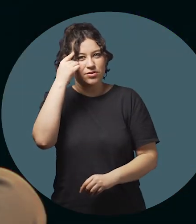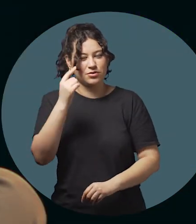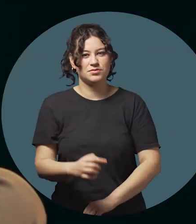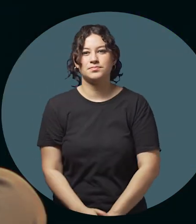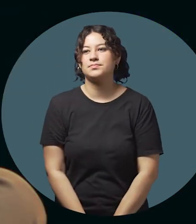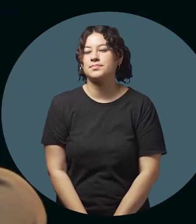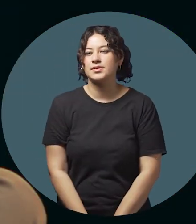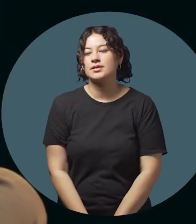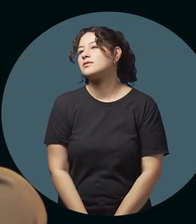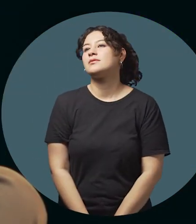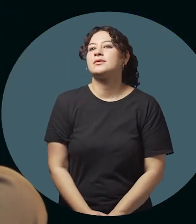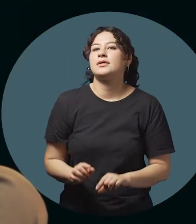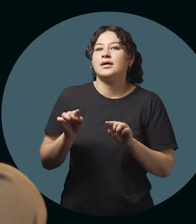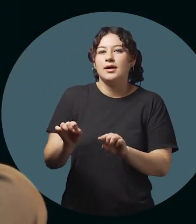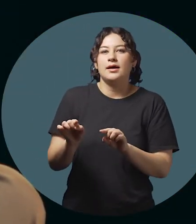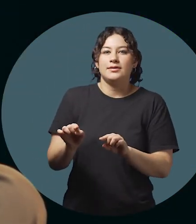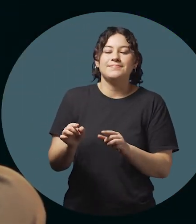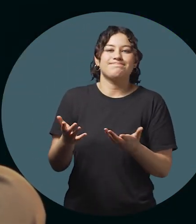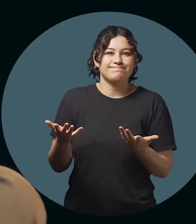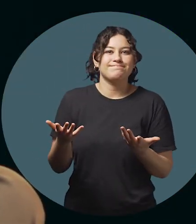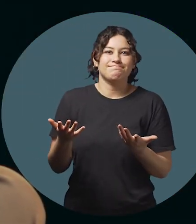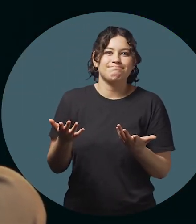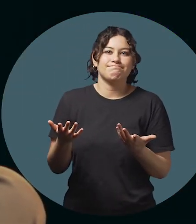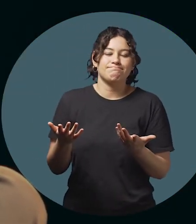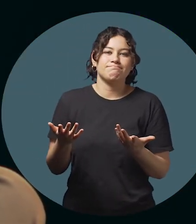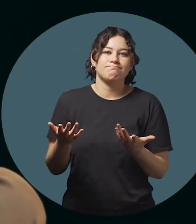pensamientos? Ahí hay que apelar un poco.